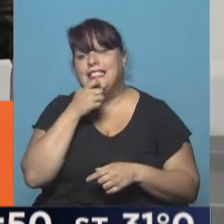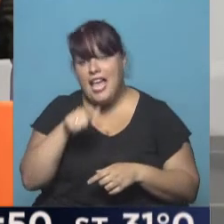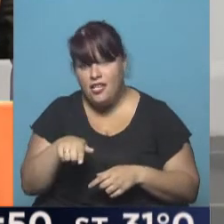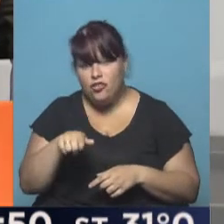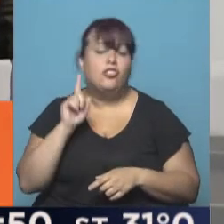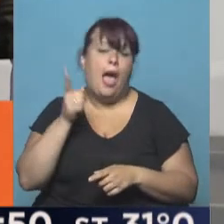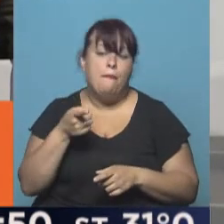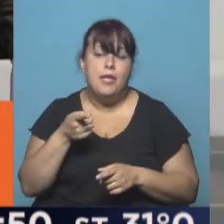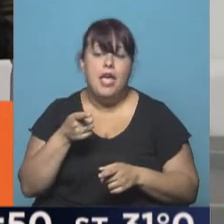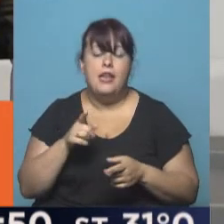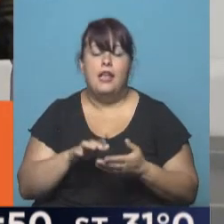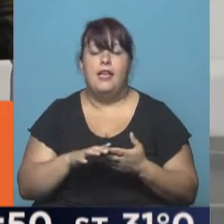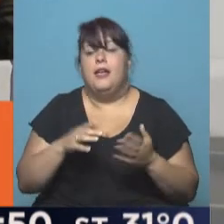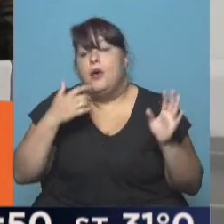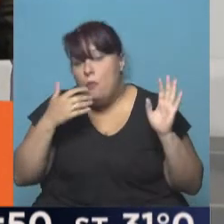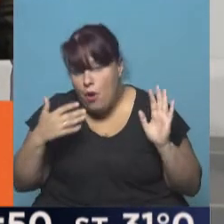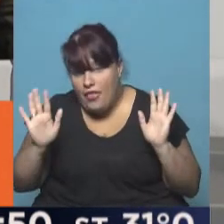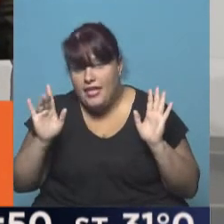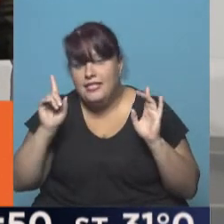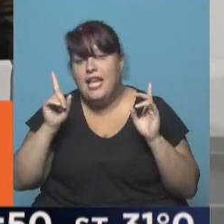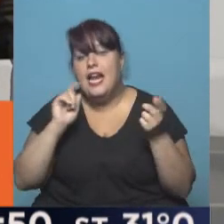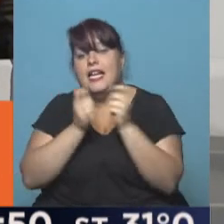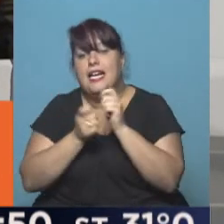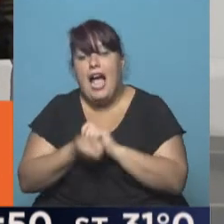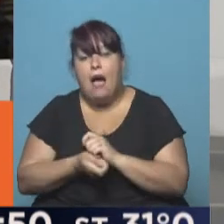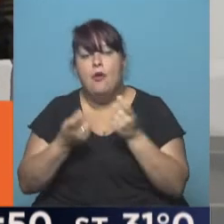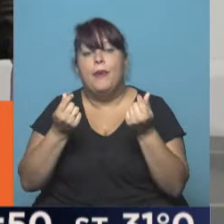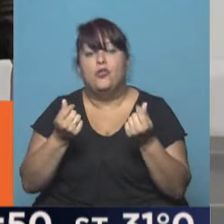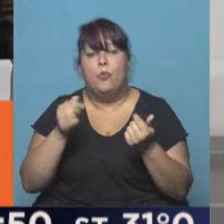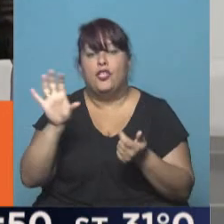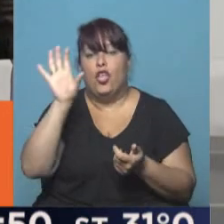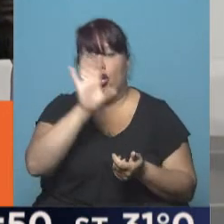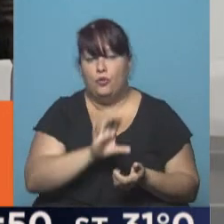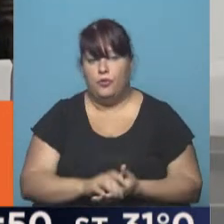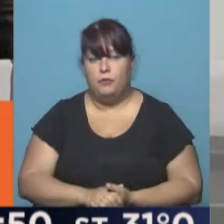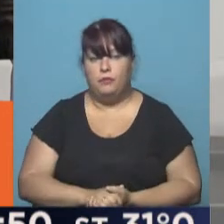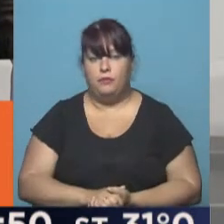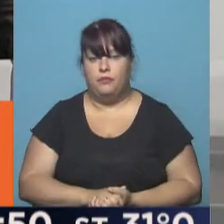implicaría además algún tipo de modificación en los presupuestos locales.